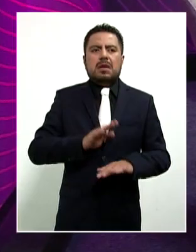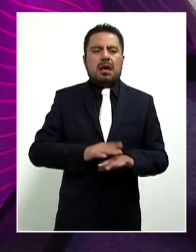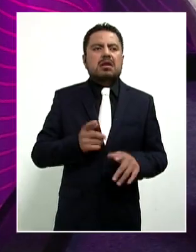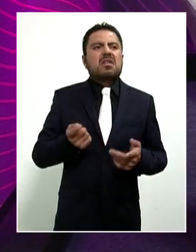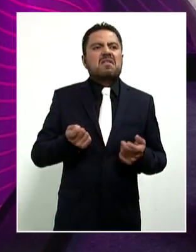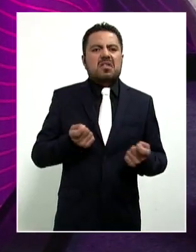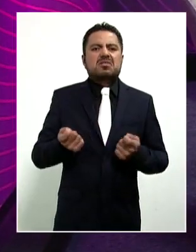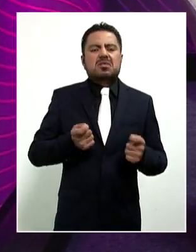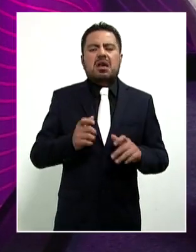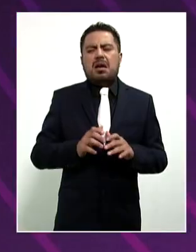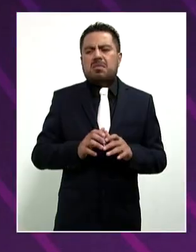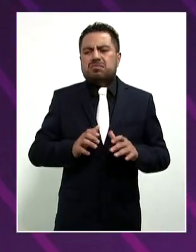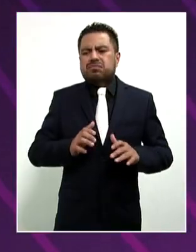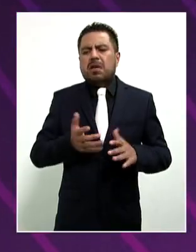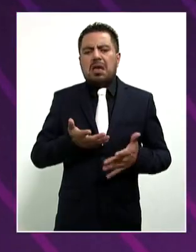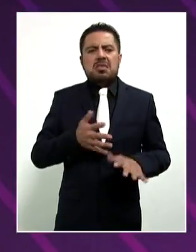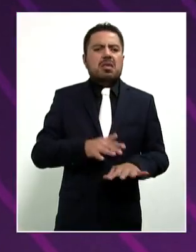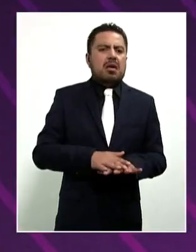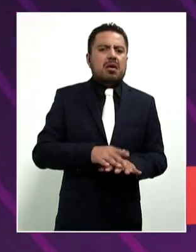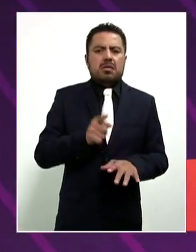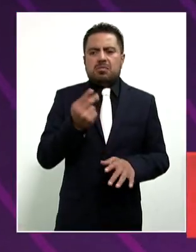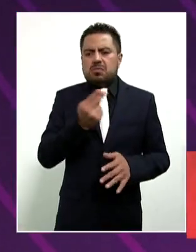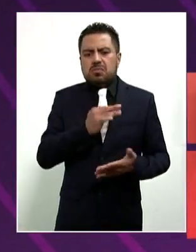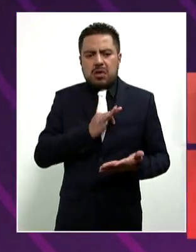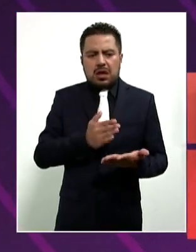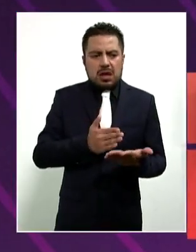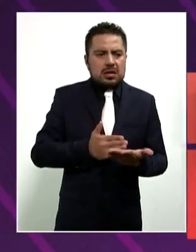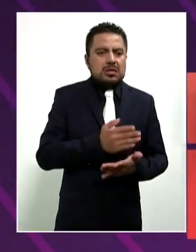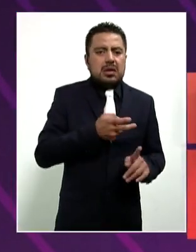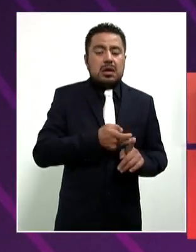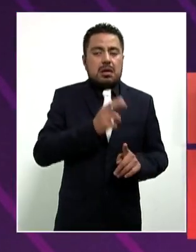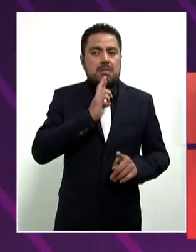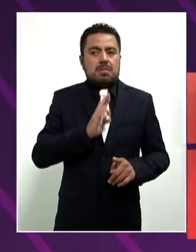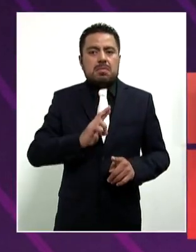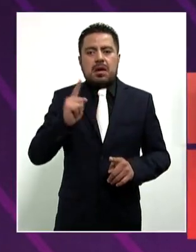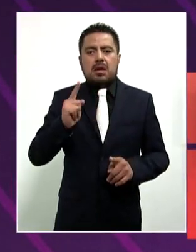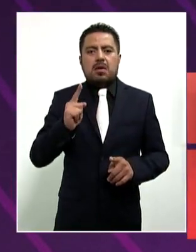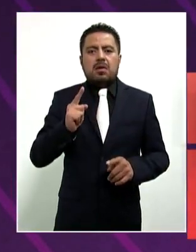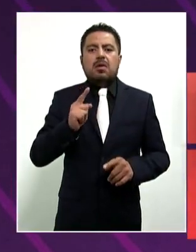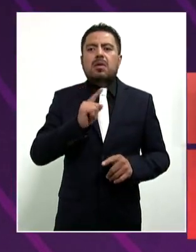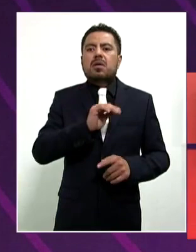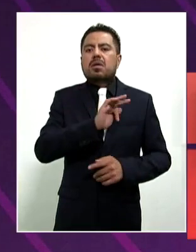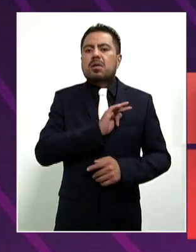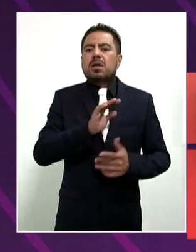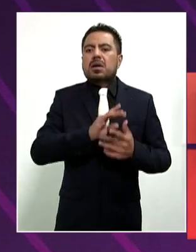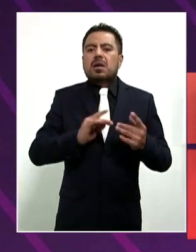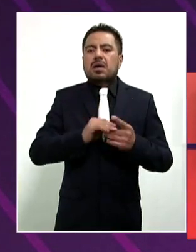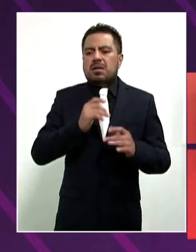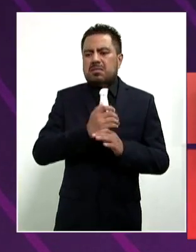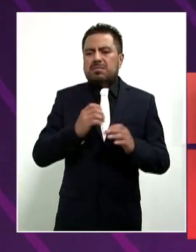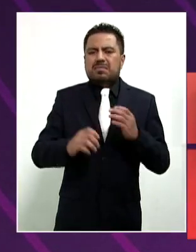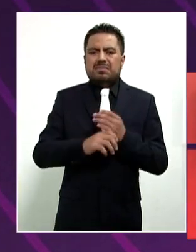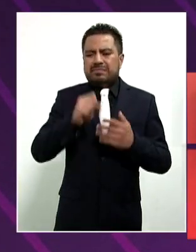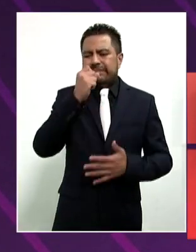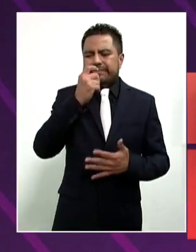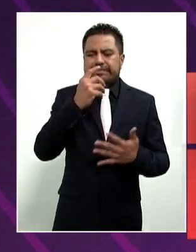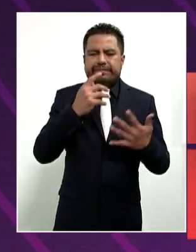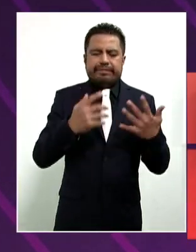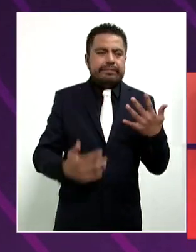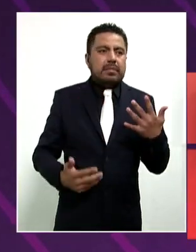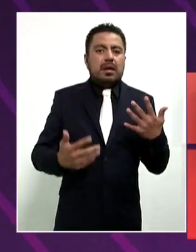flexibles, amplias, integrales, en las que este acceso pudiera ser mejor. Pero, digamos, hay muchas cosas que escapan a